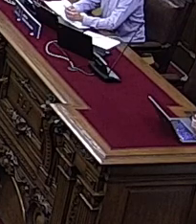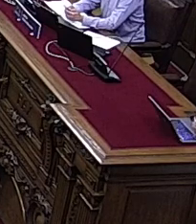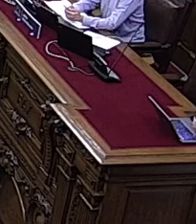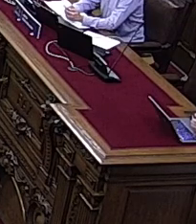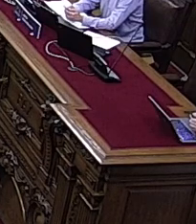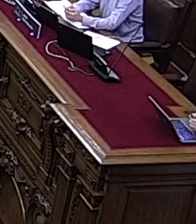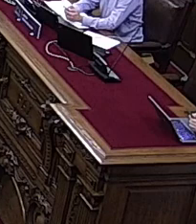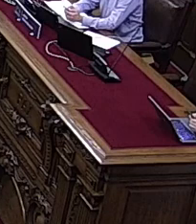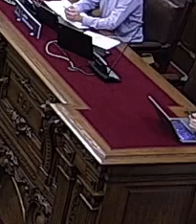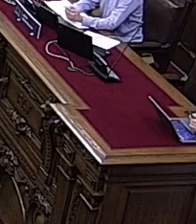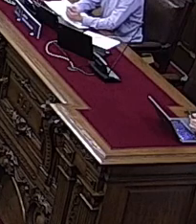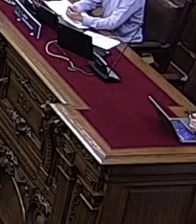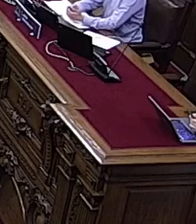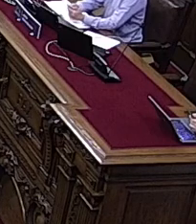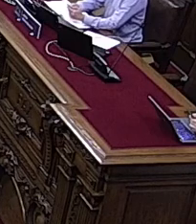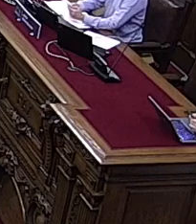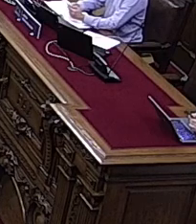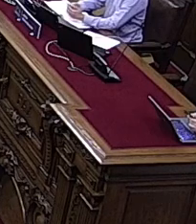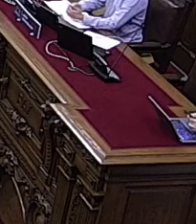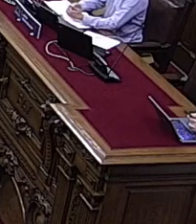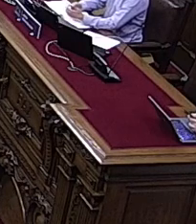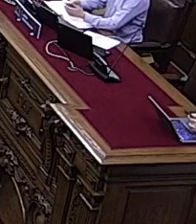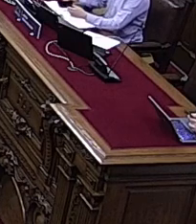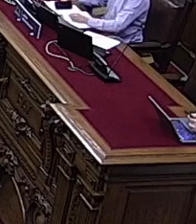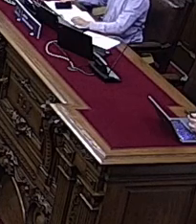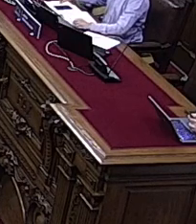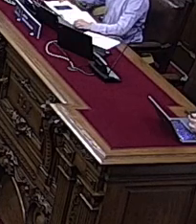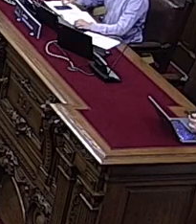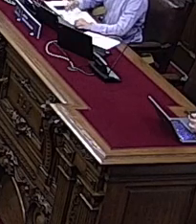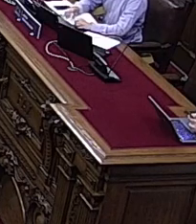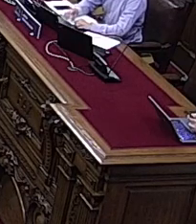han emitido su voto, señoras y señores convencionales.